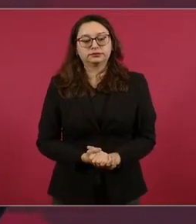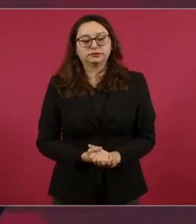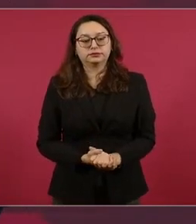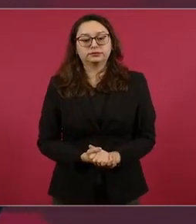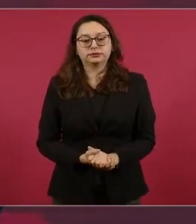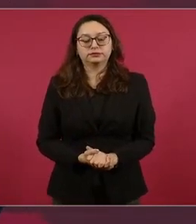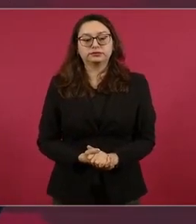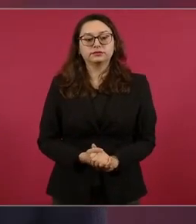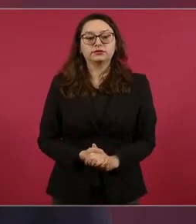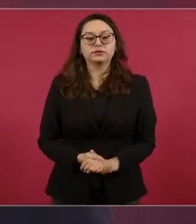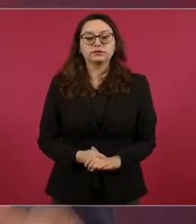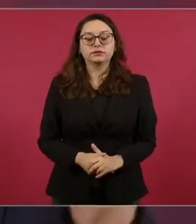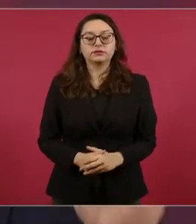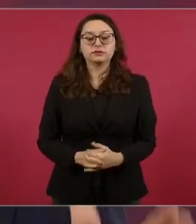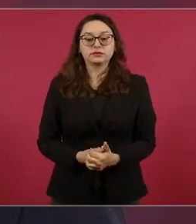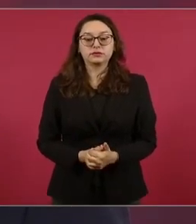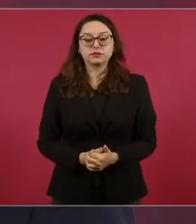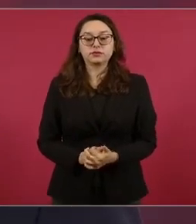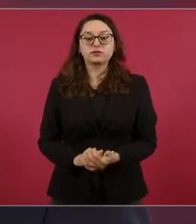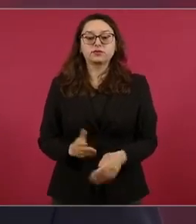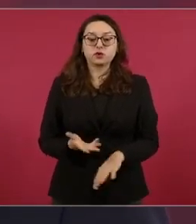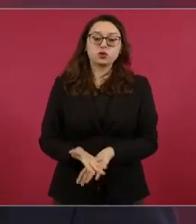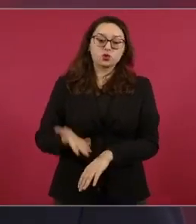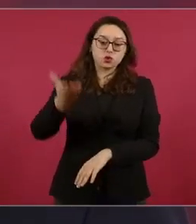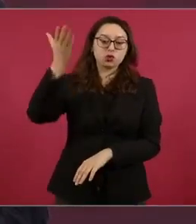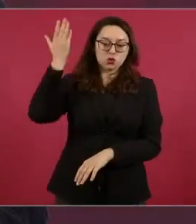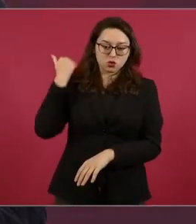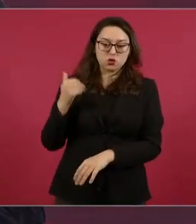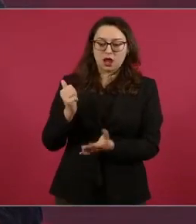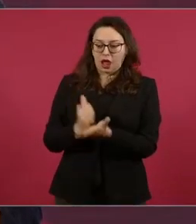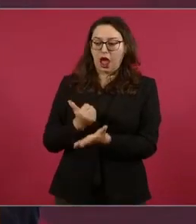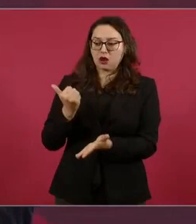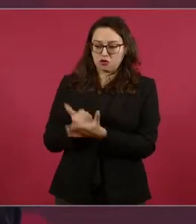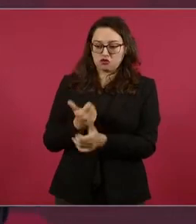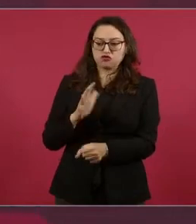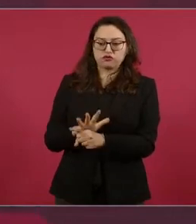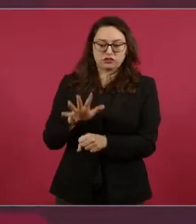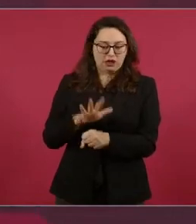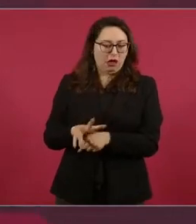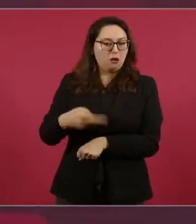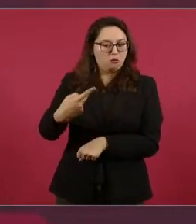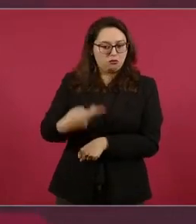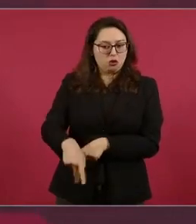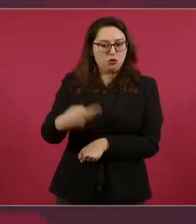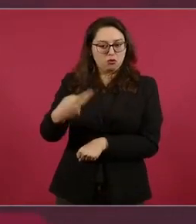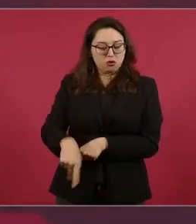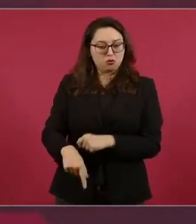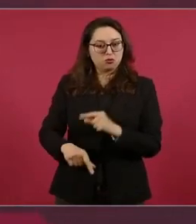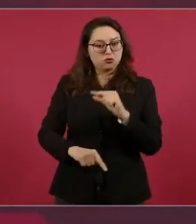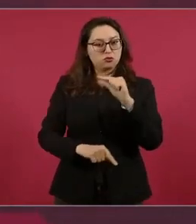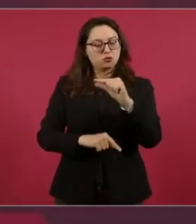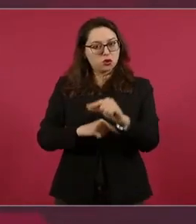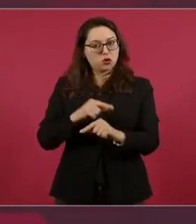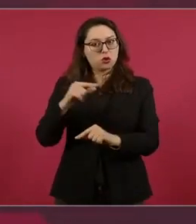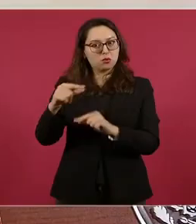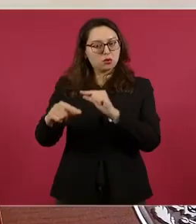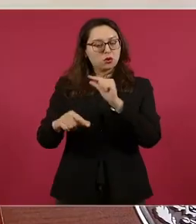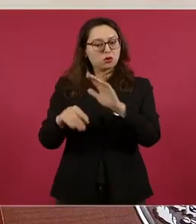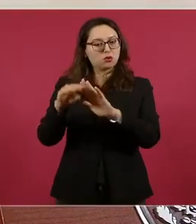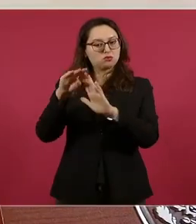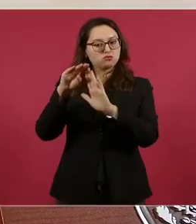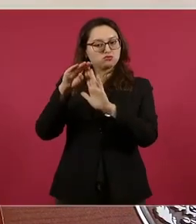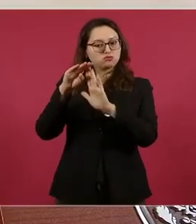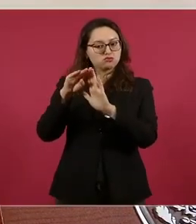éramos Pues en un tiempo autosuficientes en producción de arroz luego empezamos a